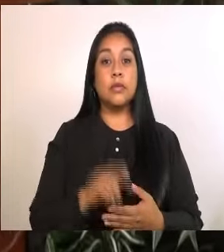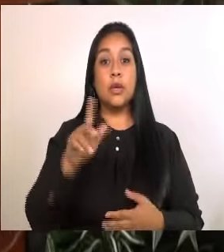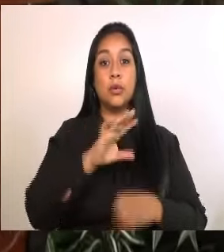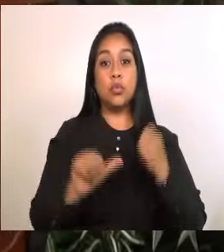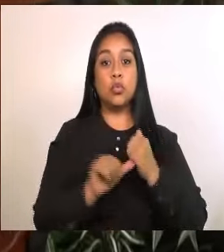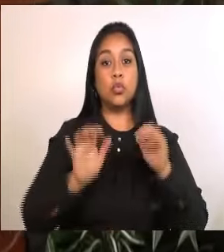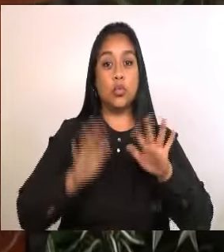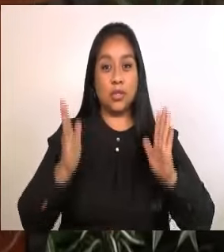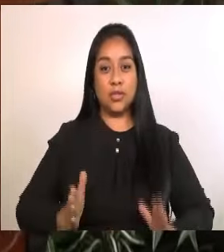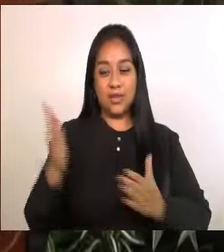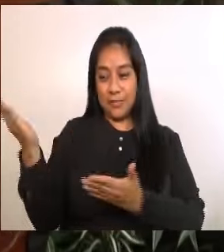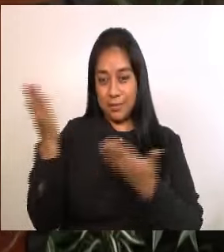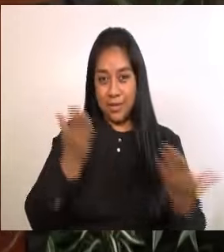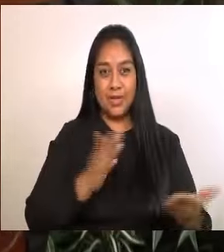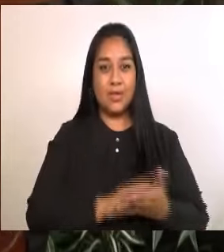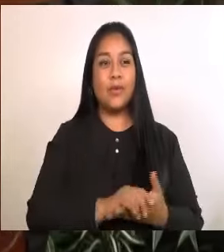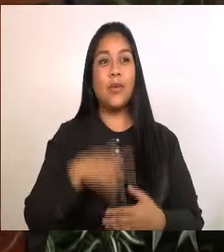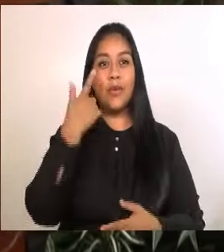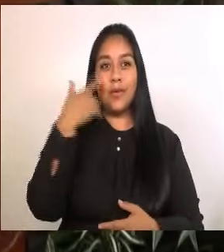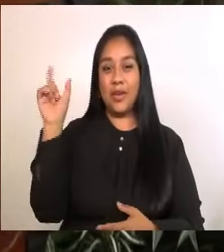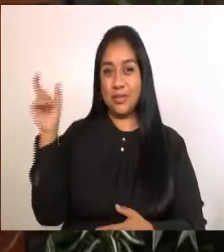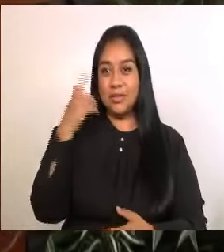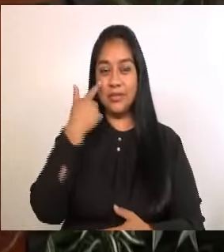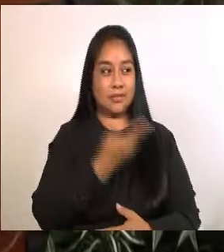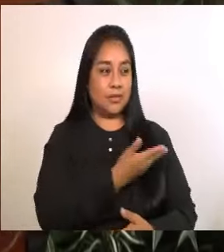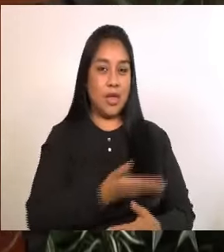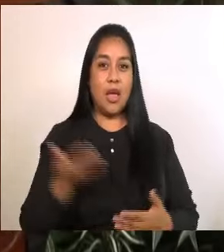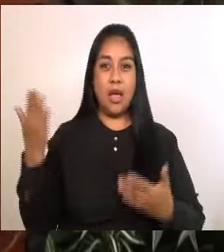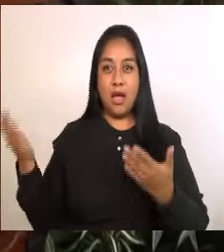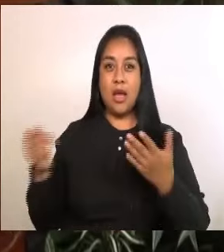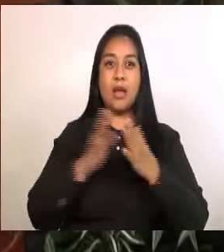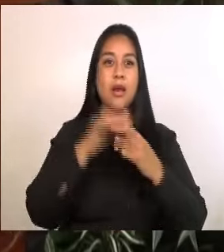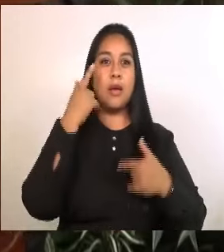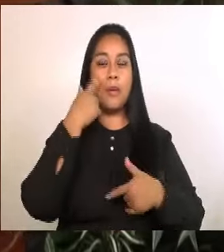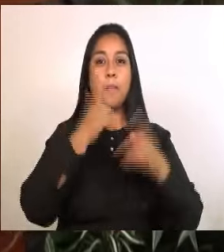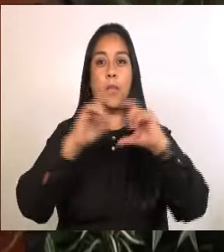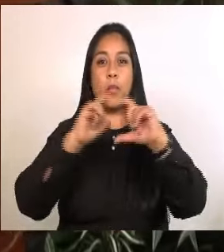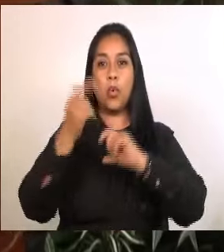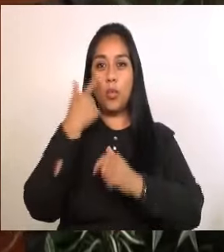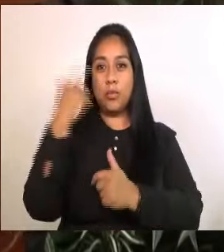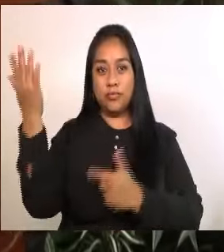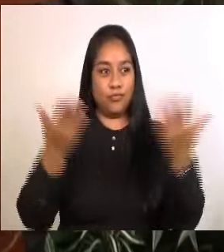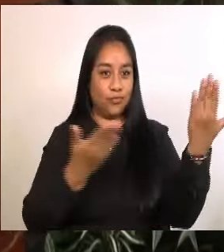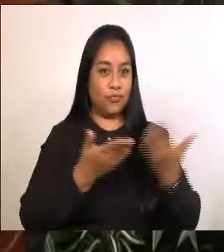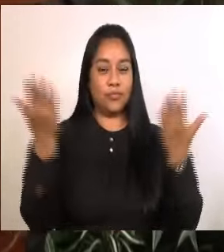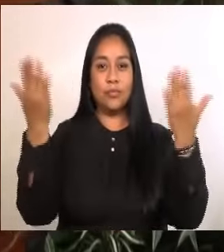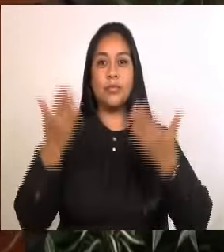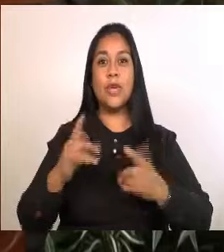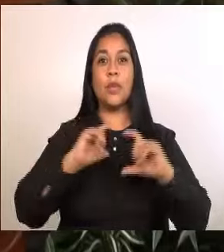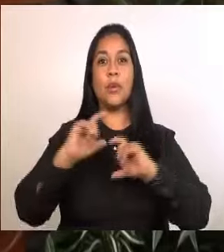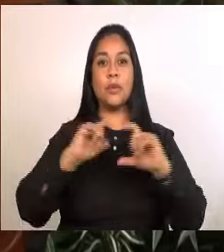subsecretario, bienvenido, canciller, medios de comunicación aquí presentes.